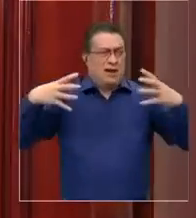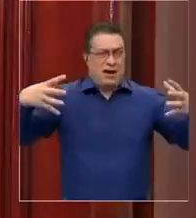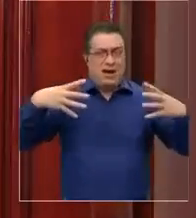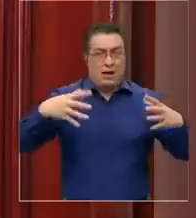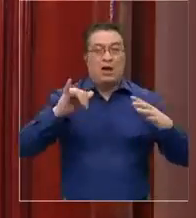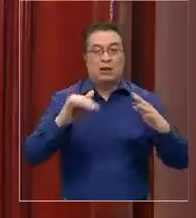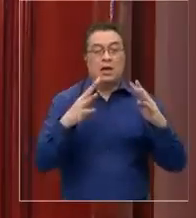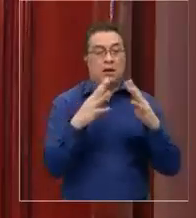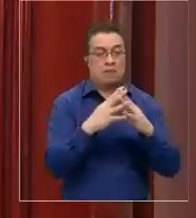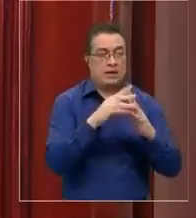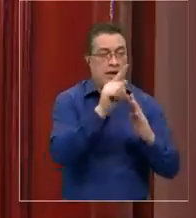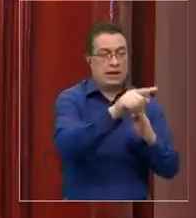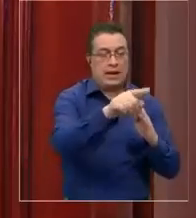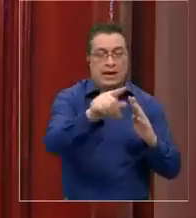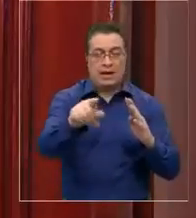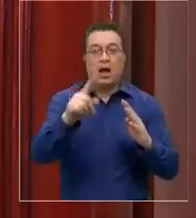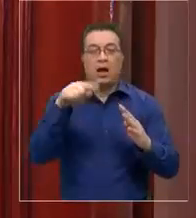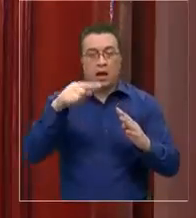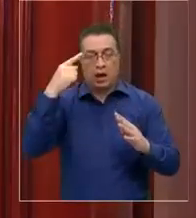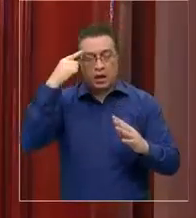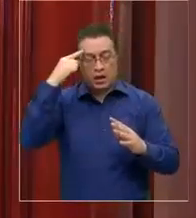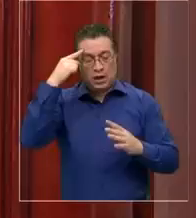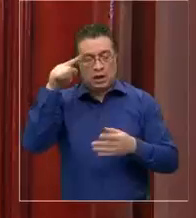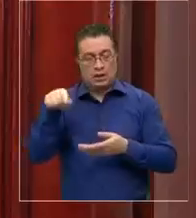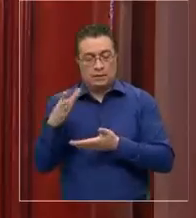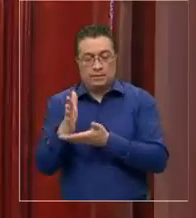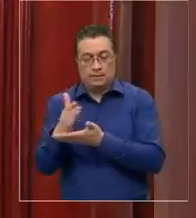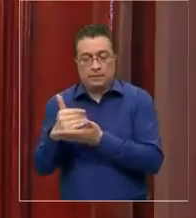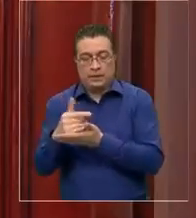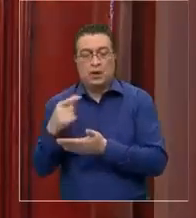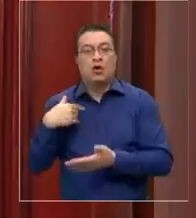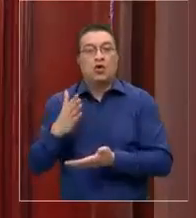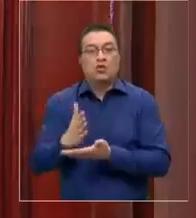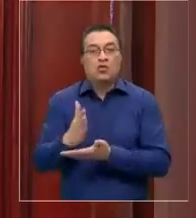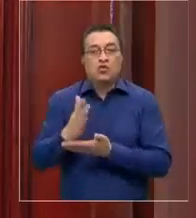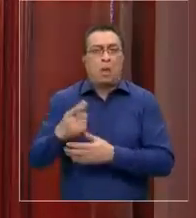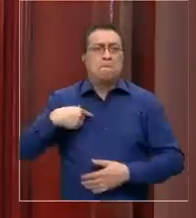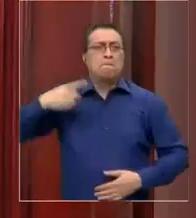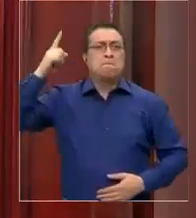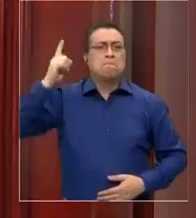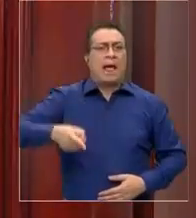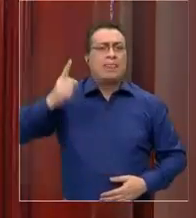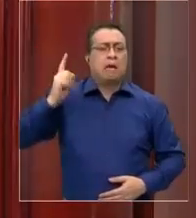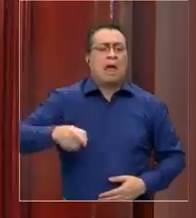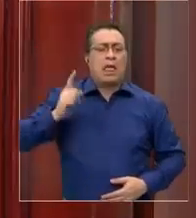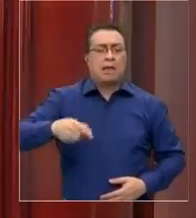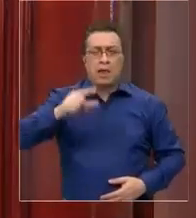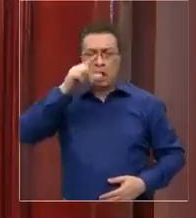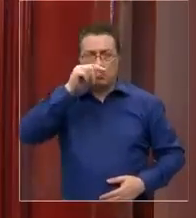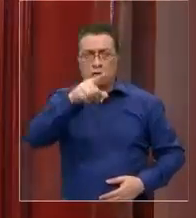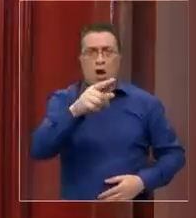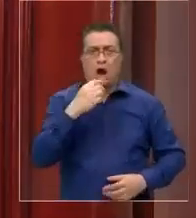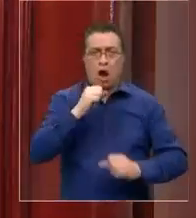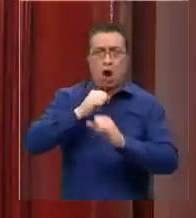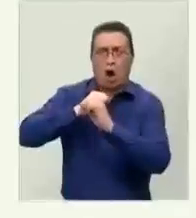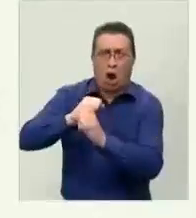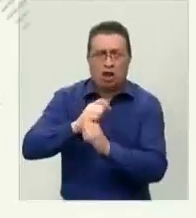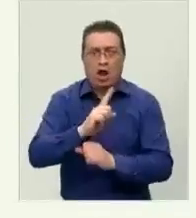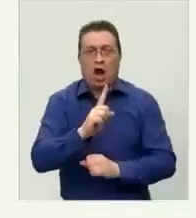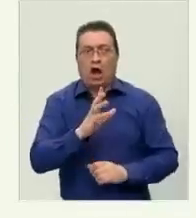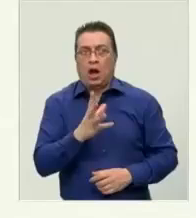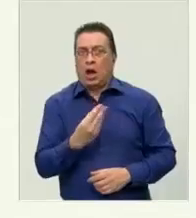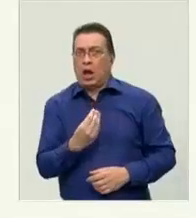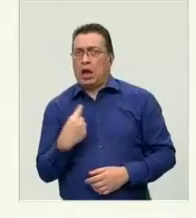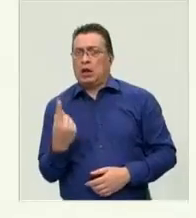estos militares. Y por eso que él crea un régimen muy autocrático, donde nadie se atreve a discutirle.